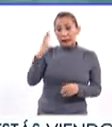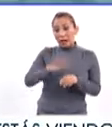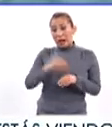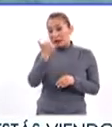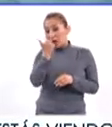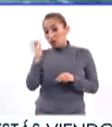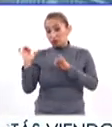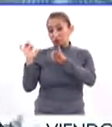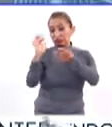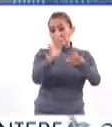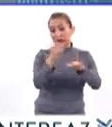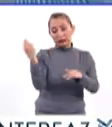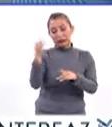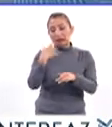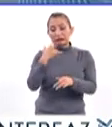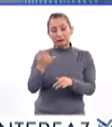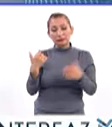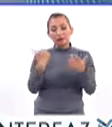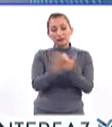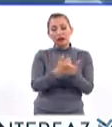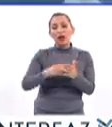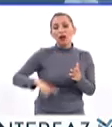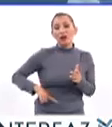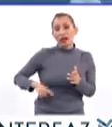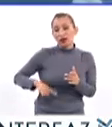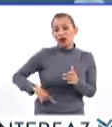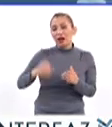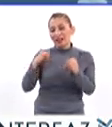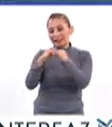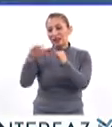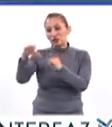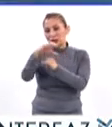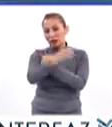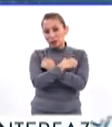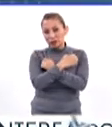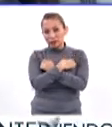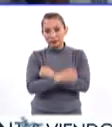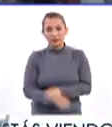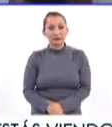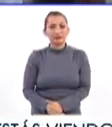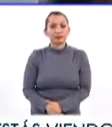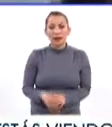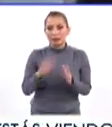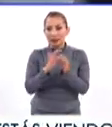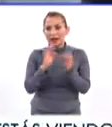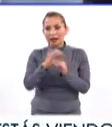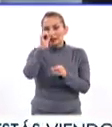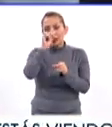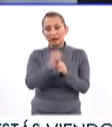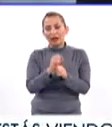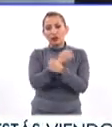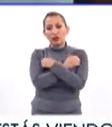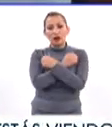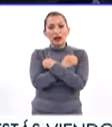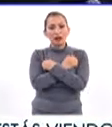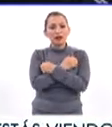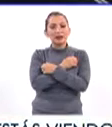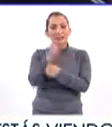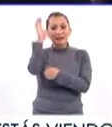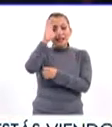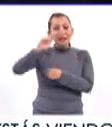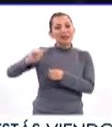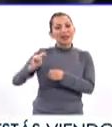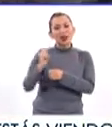requiere un esfuerzo de colaboración entre el gobierno y las instituciones educativas, explica la secretaria de Educación,